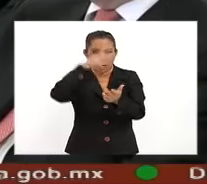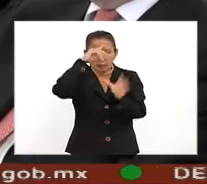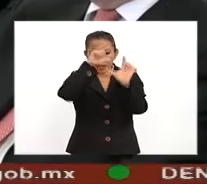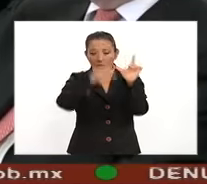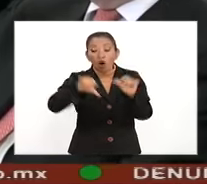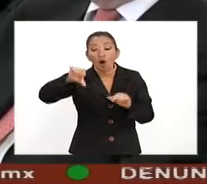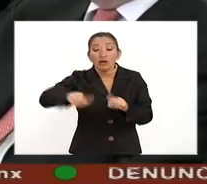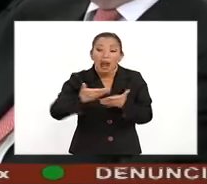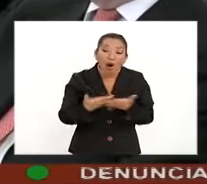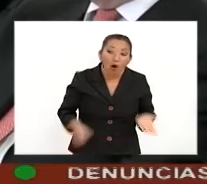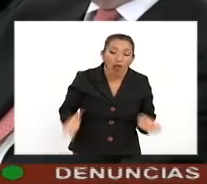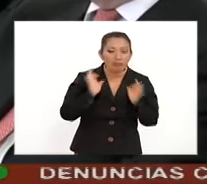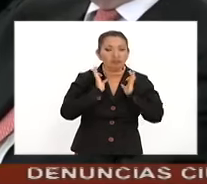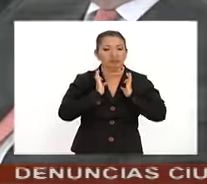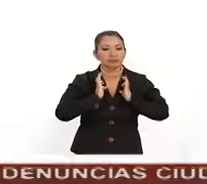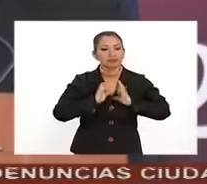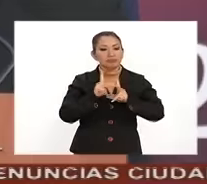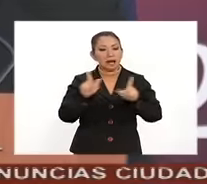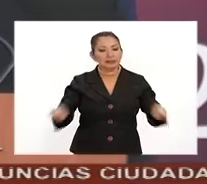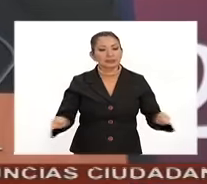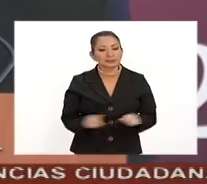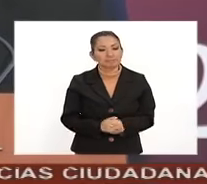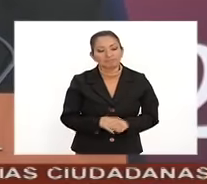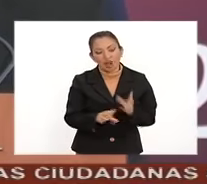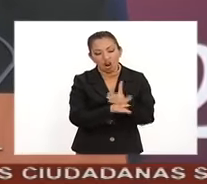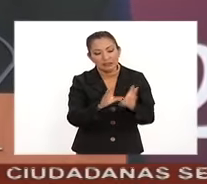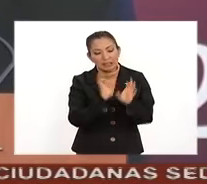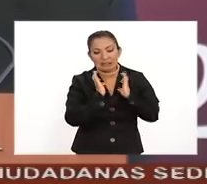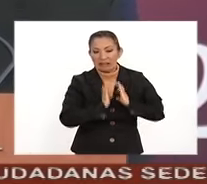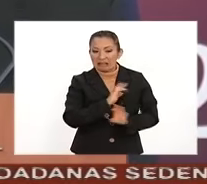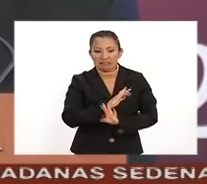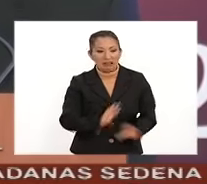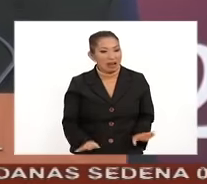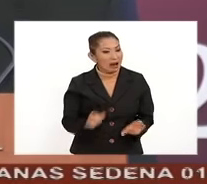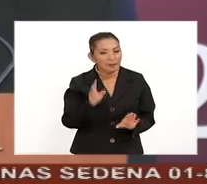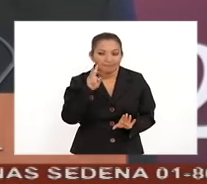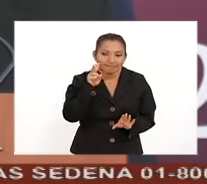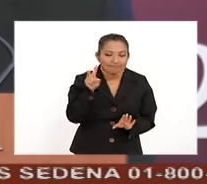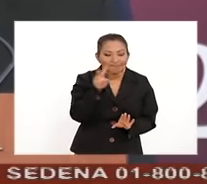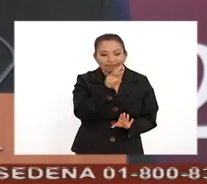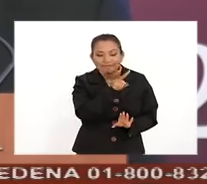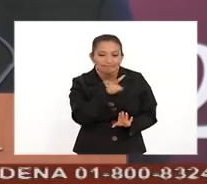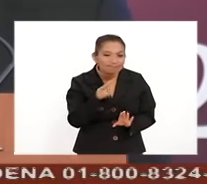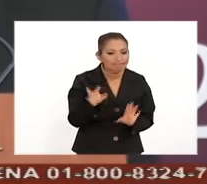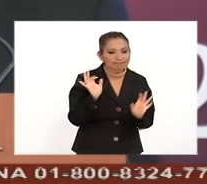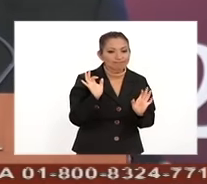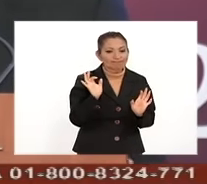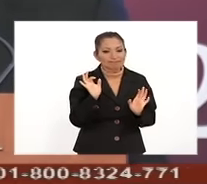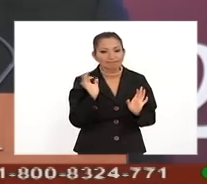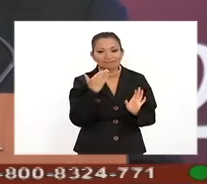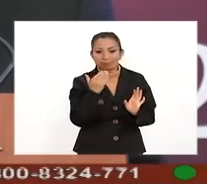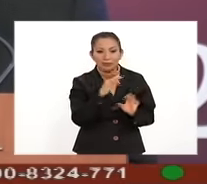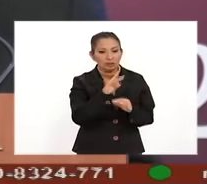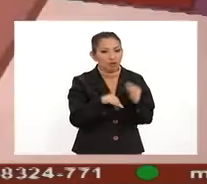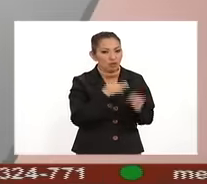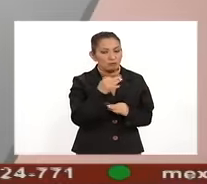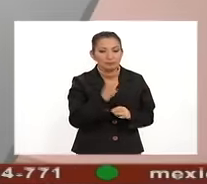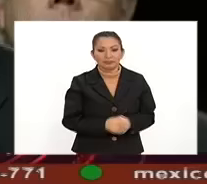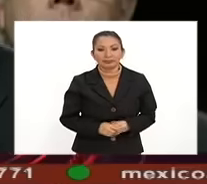hoy México está en paz. Que las cosas están en calma, que están tranquilo nuestro